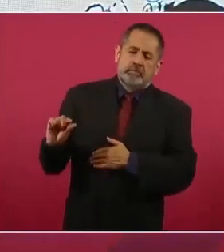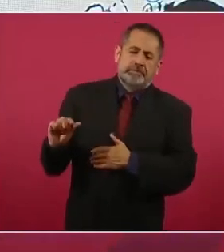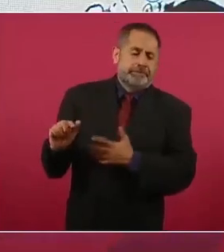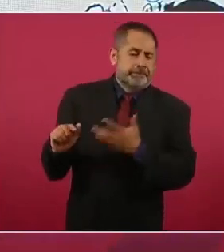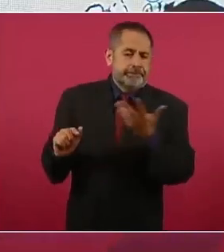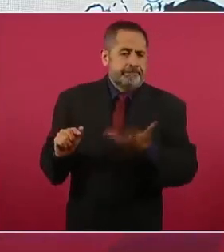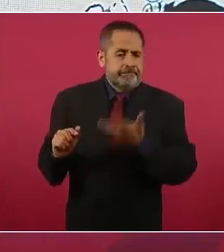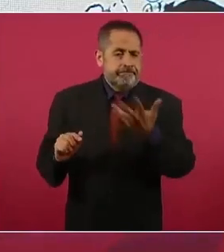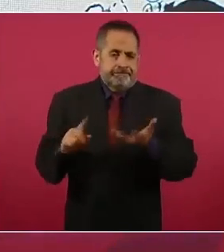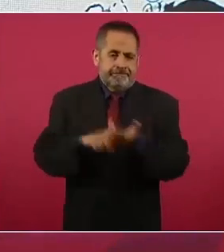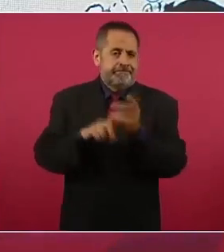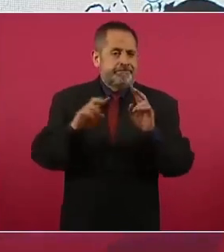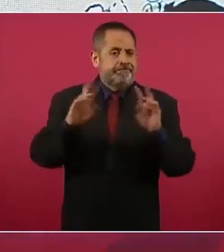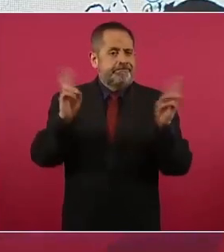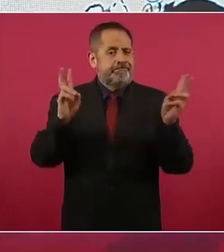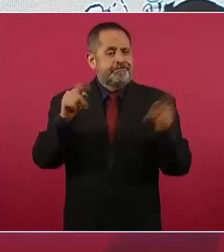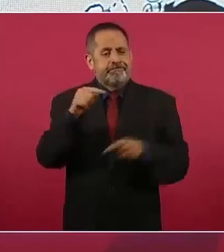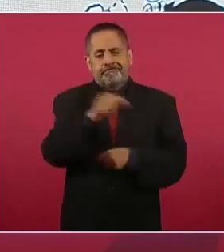del modelo